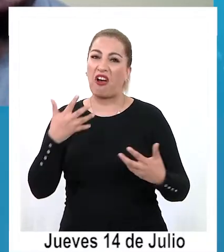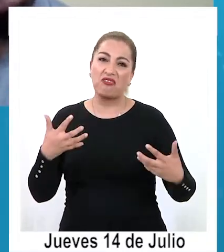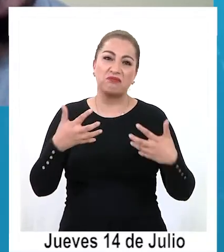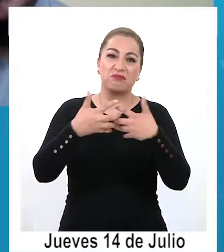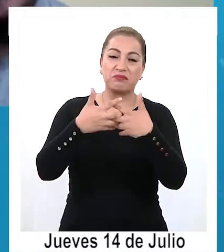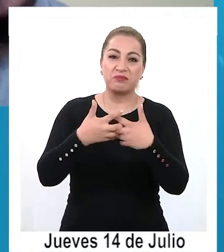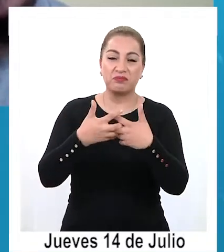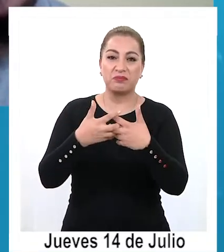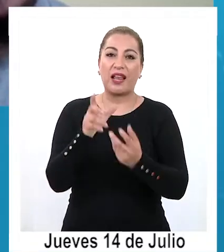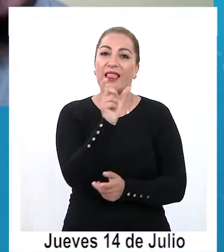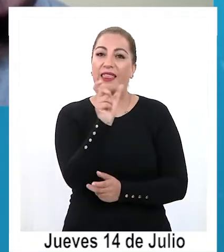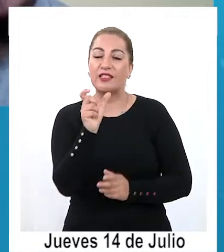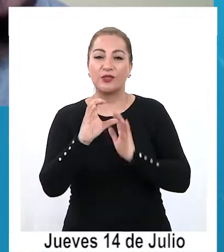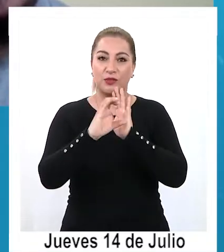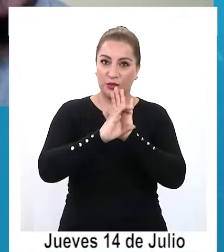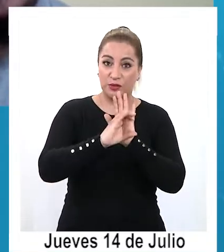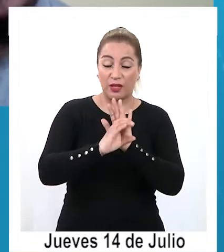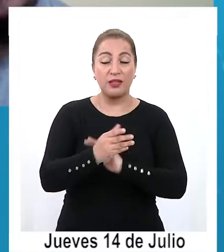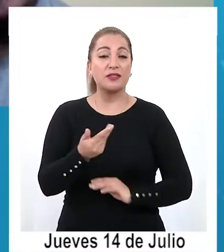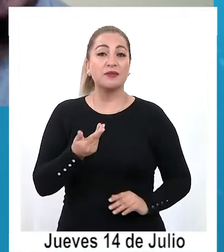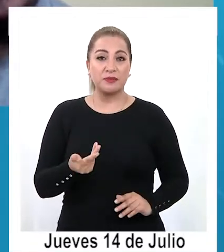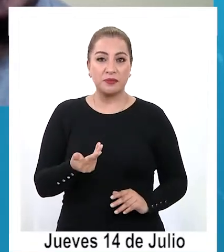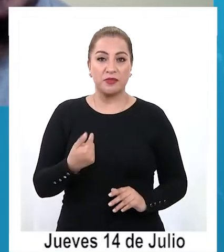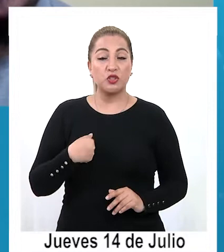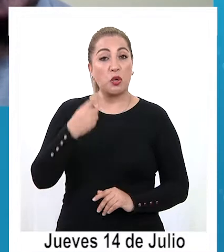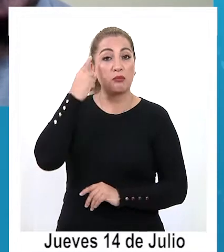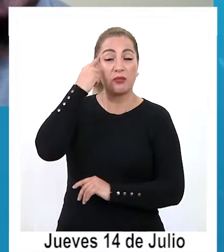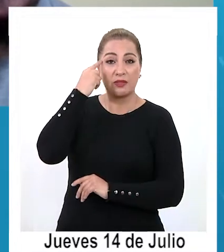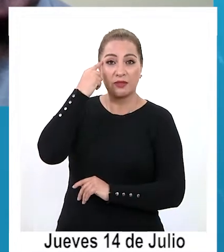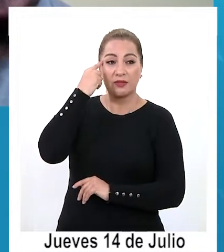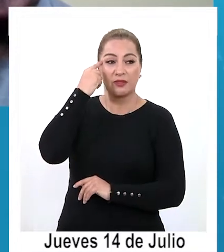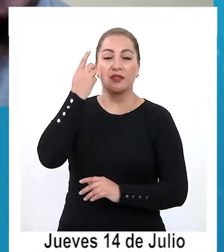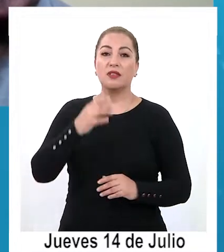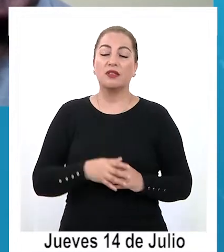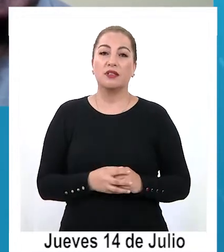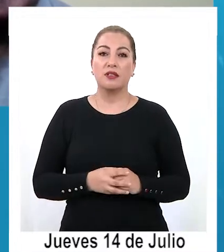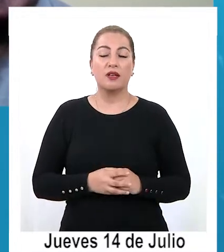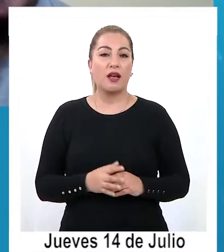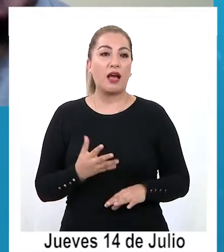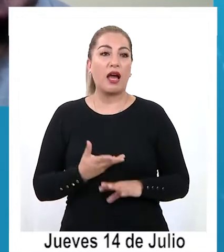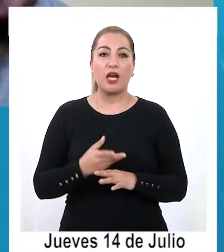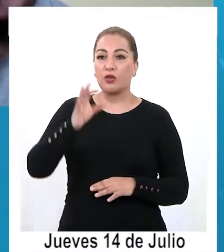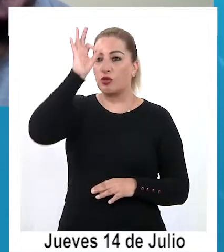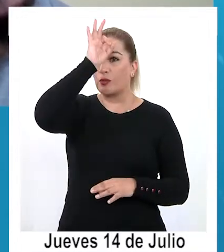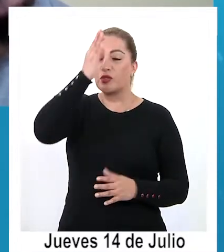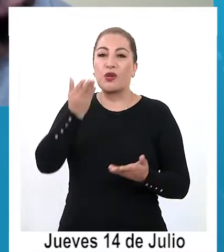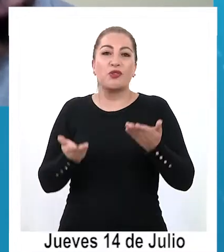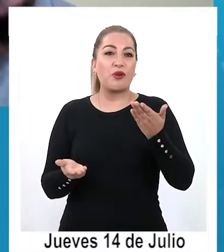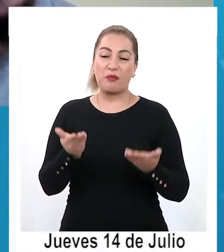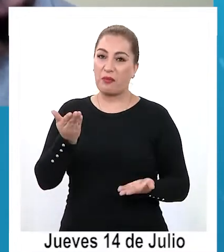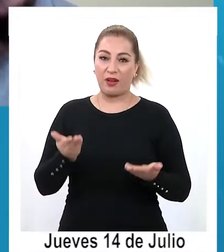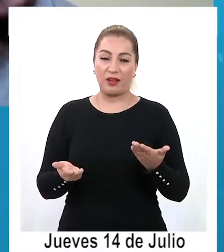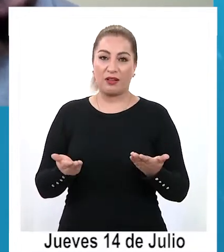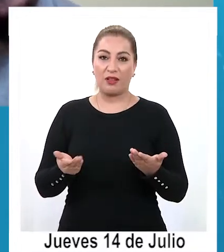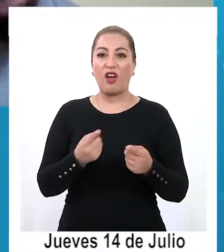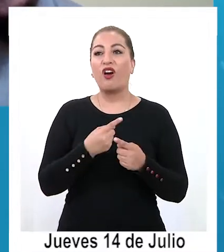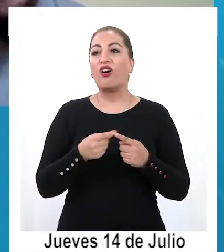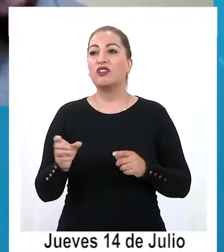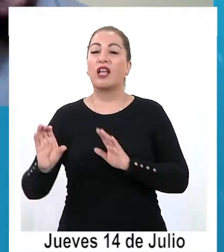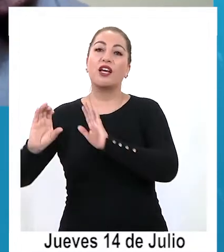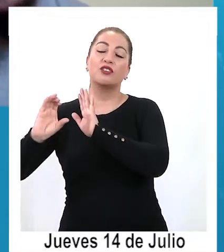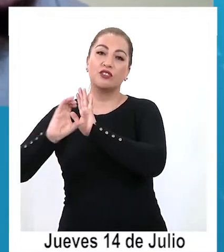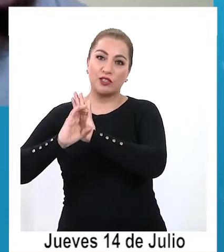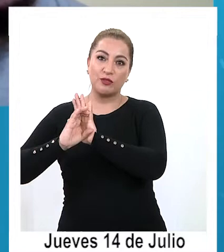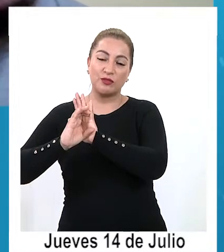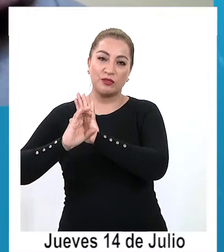del texto constitucional. Aún así, considero yo, versus una perspectiva comparada, o sea, versus otro tipo de constituciones